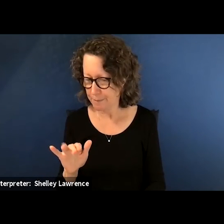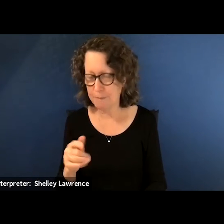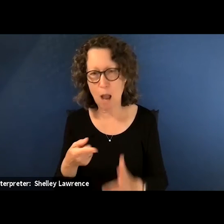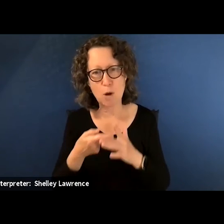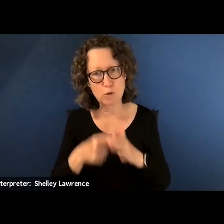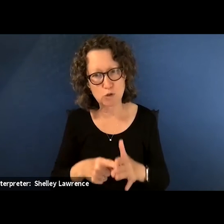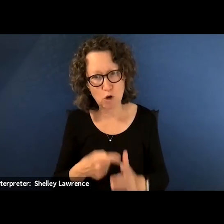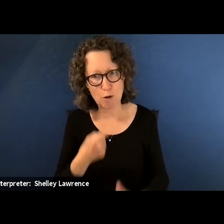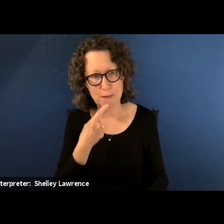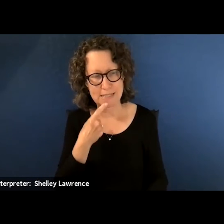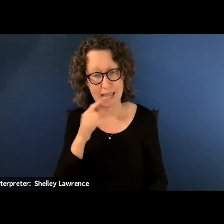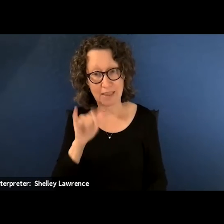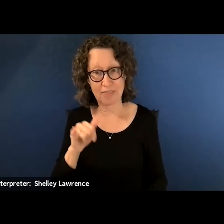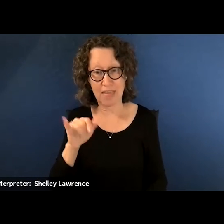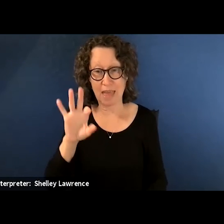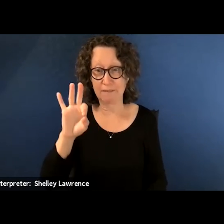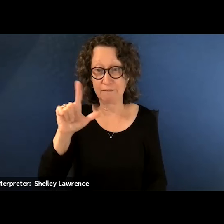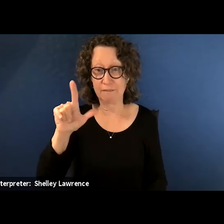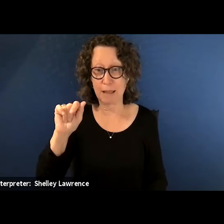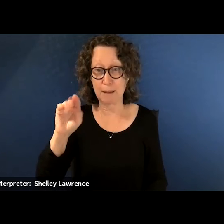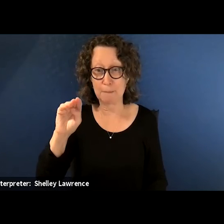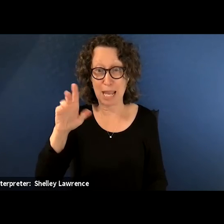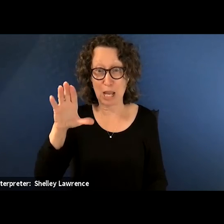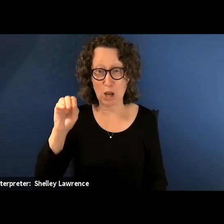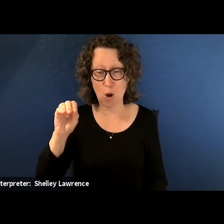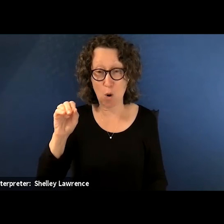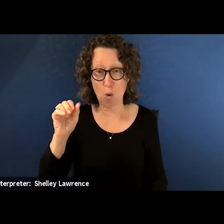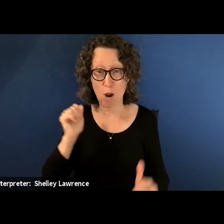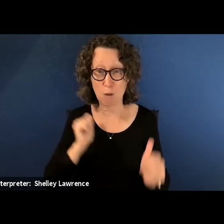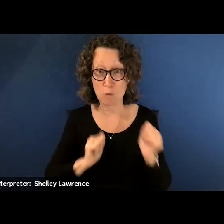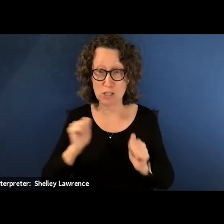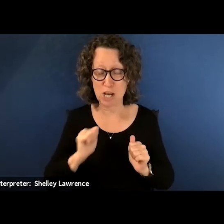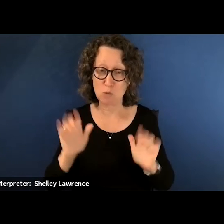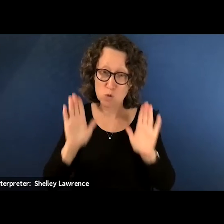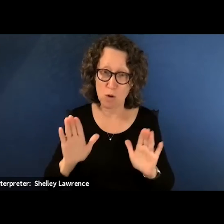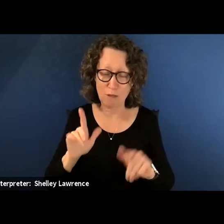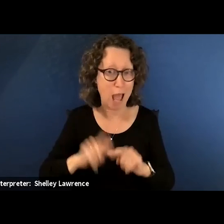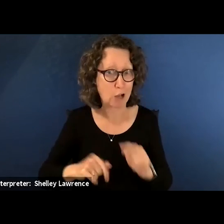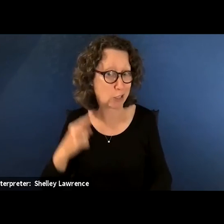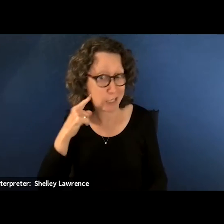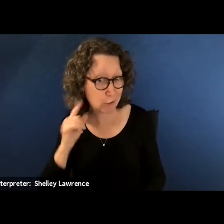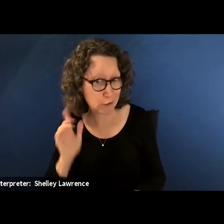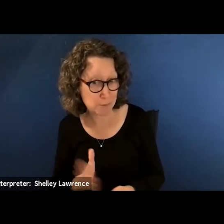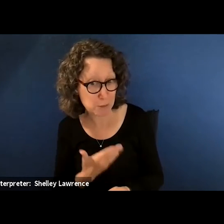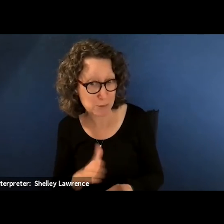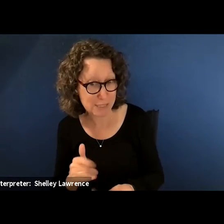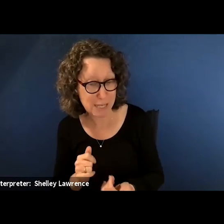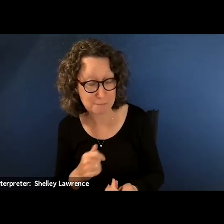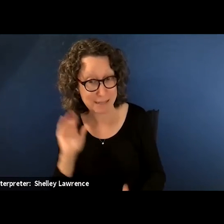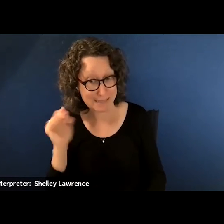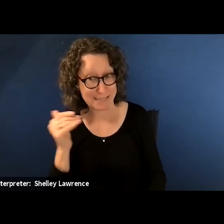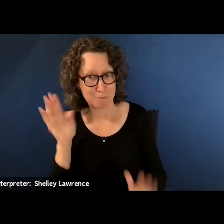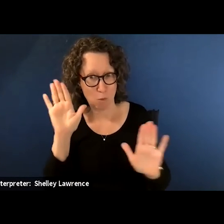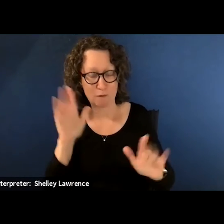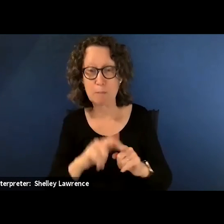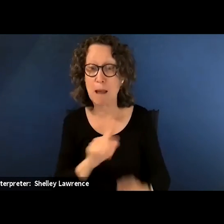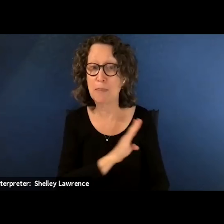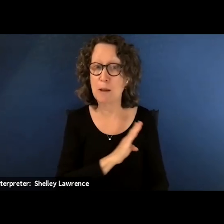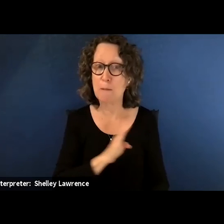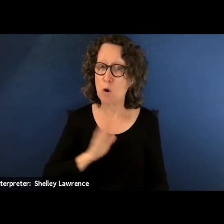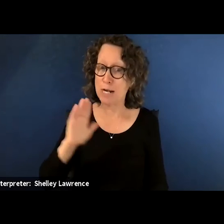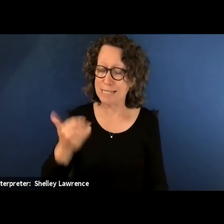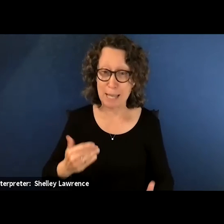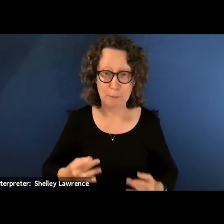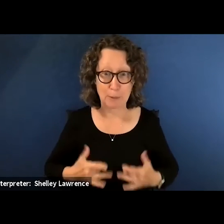Solo quiero comenzar diciendo que la presentación de flamenco al principio fue maravillosa. No escuché la música, pero